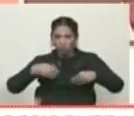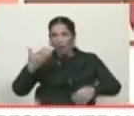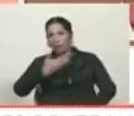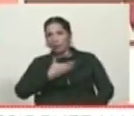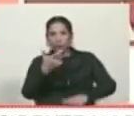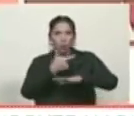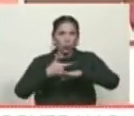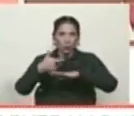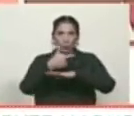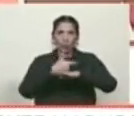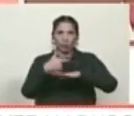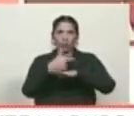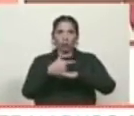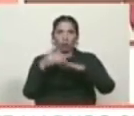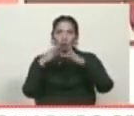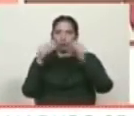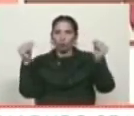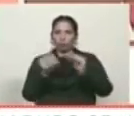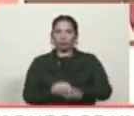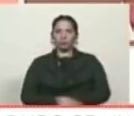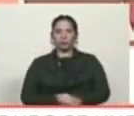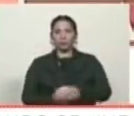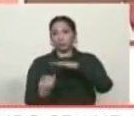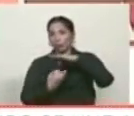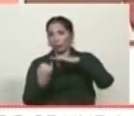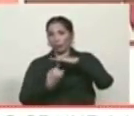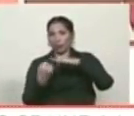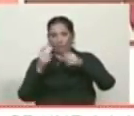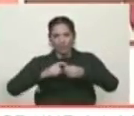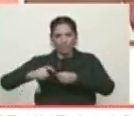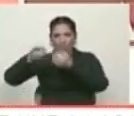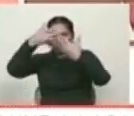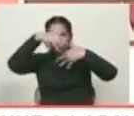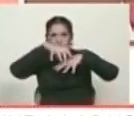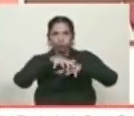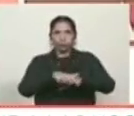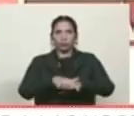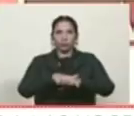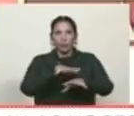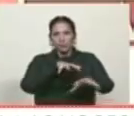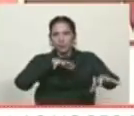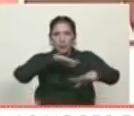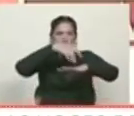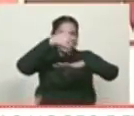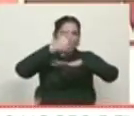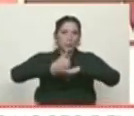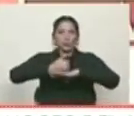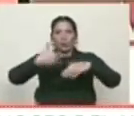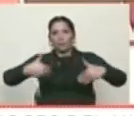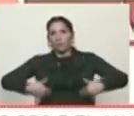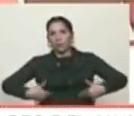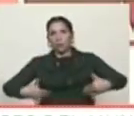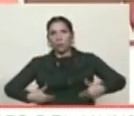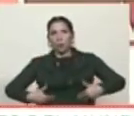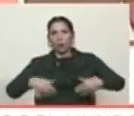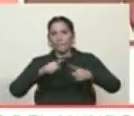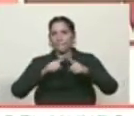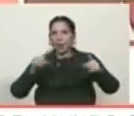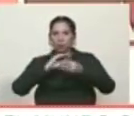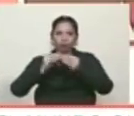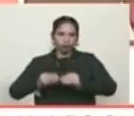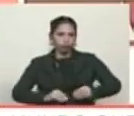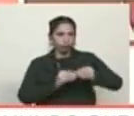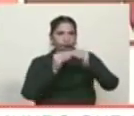los gobernadores, a todas las instituciones involucradas, es hacer nuestro mayor esfuerzo para recuperar todos